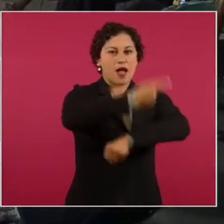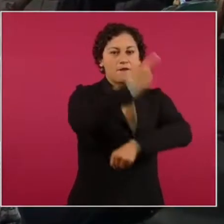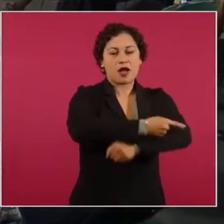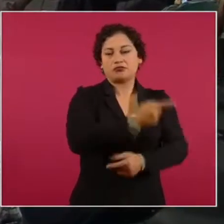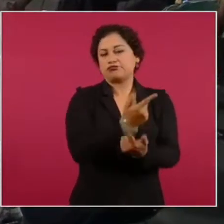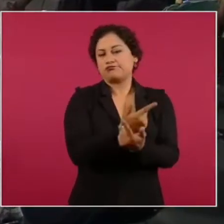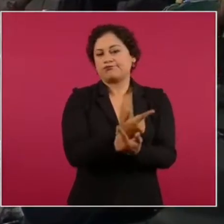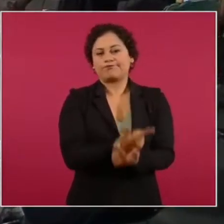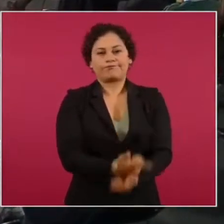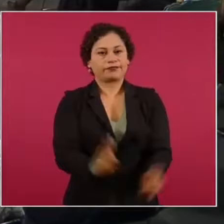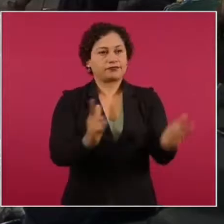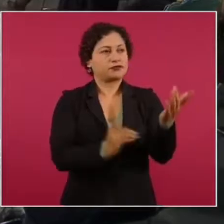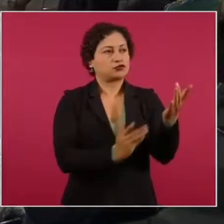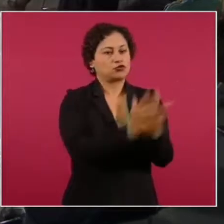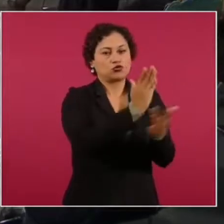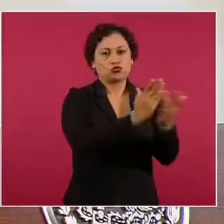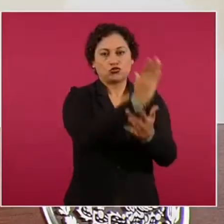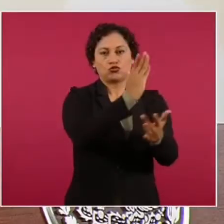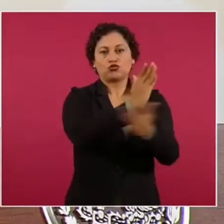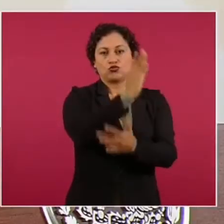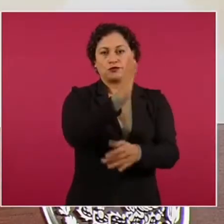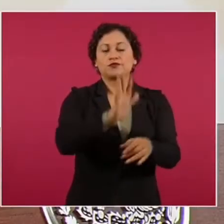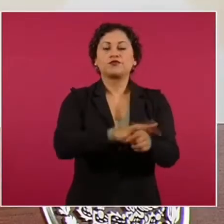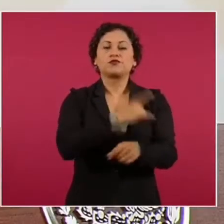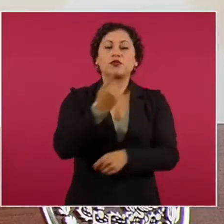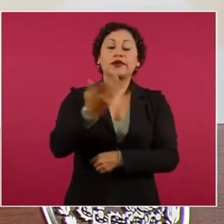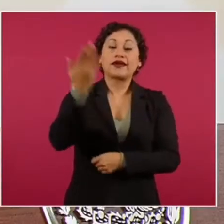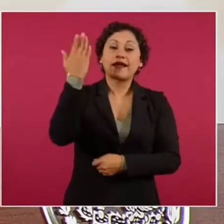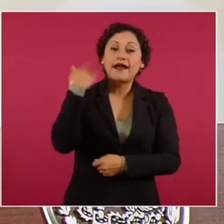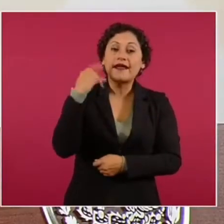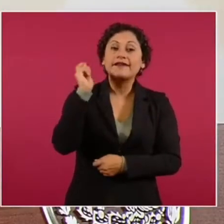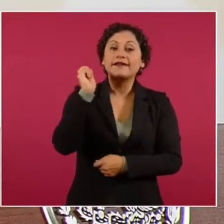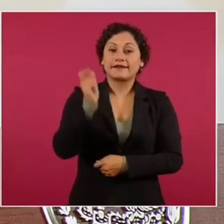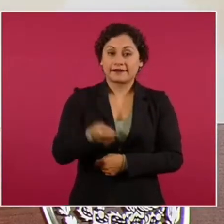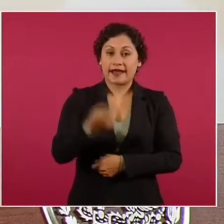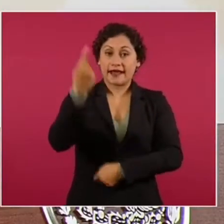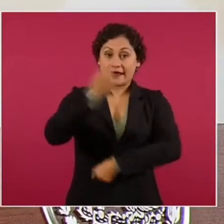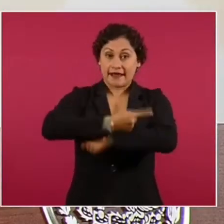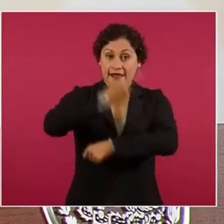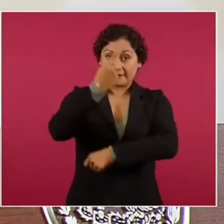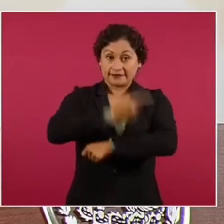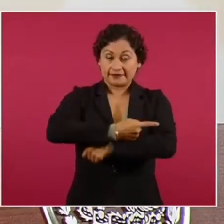porque estaban tomadas casetas en